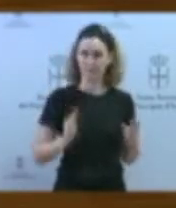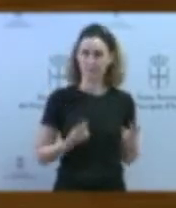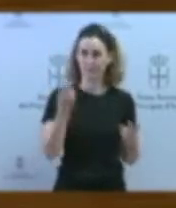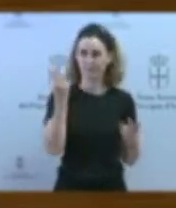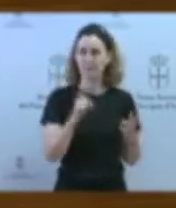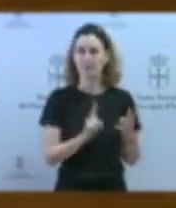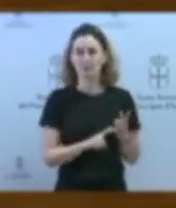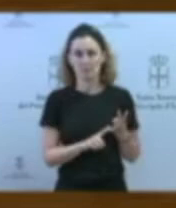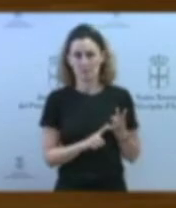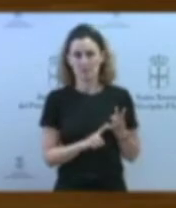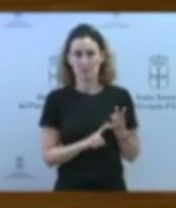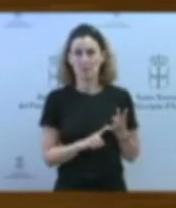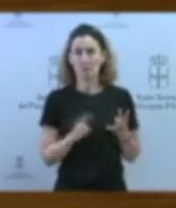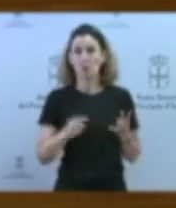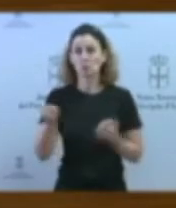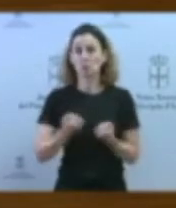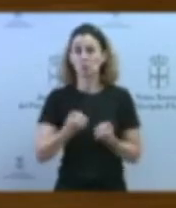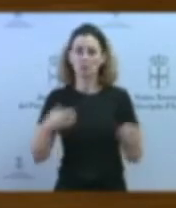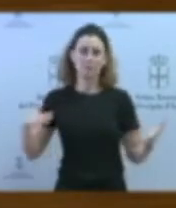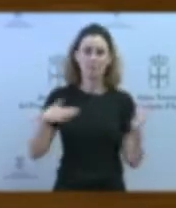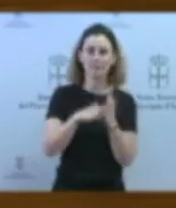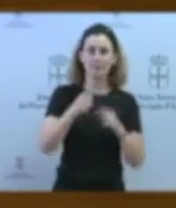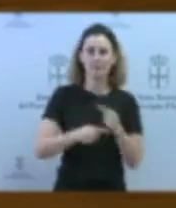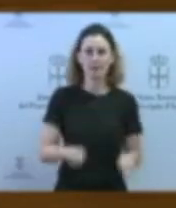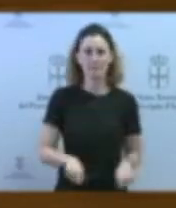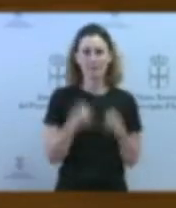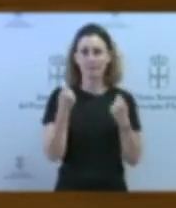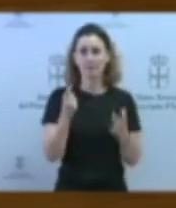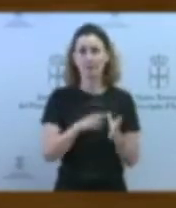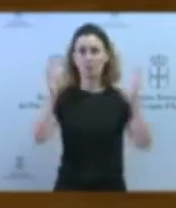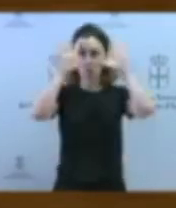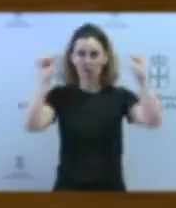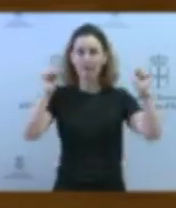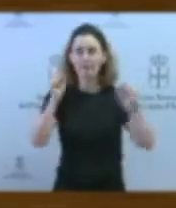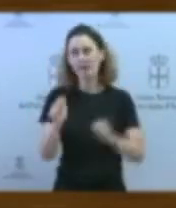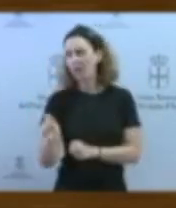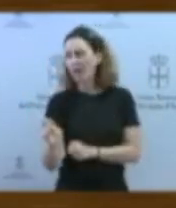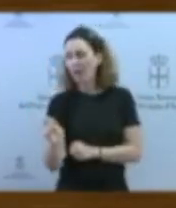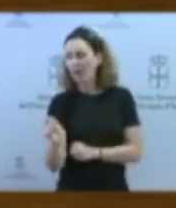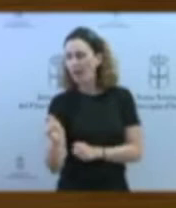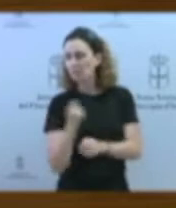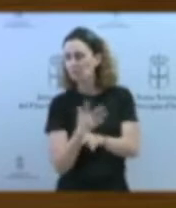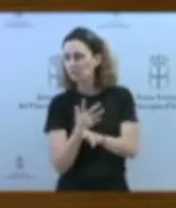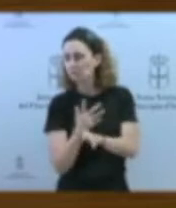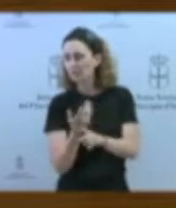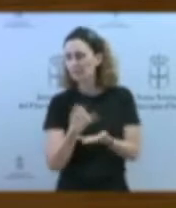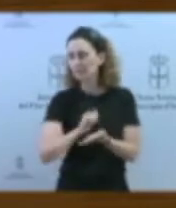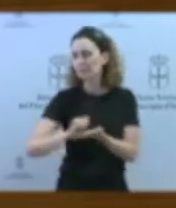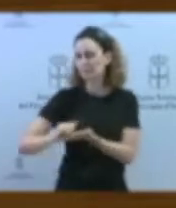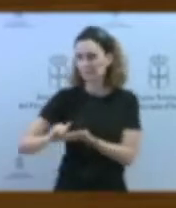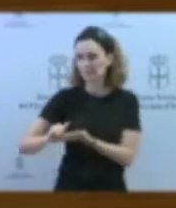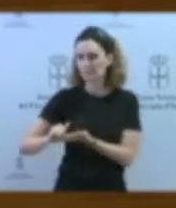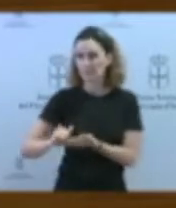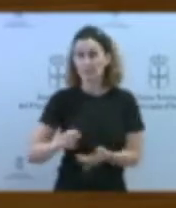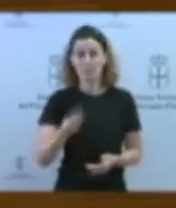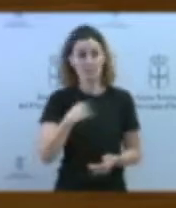una familia y a un guardia civil cómplice de grabar una agresión sexual por el teléfono móvil y compartirla con los colegas. Eso los indultó el Partido Popular. El PP, a lo